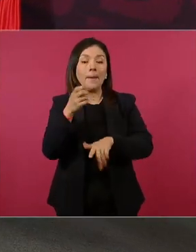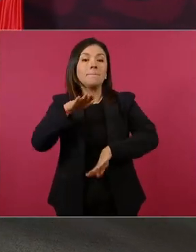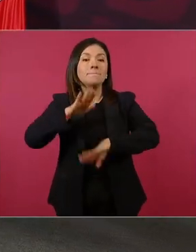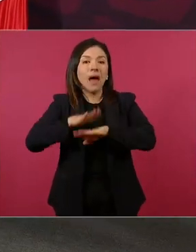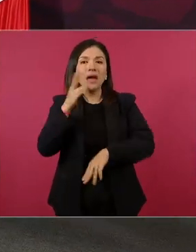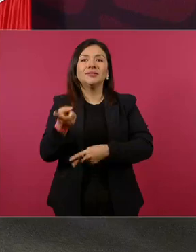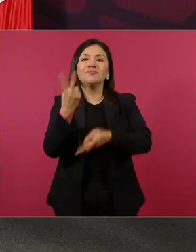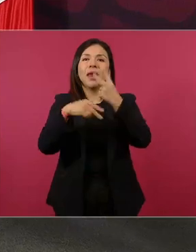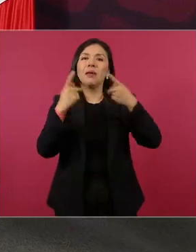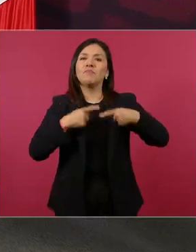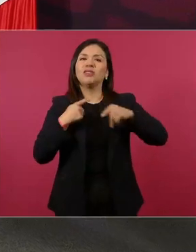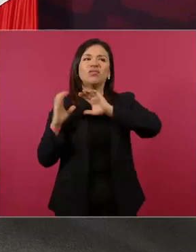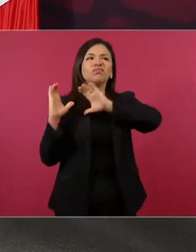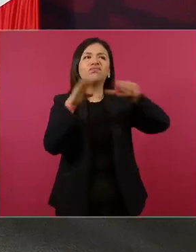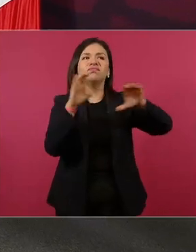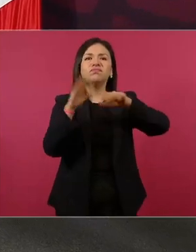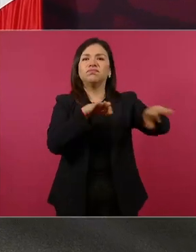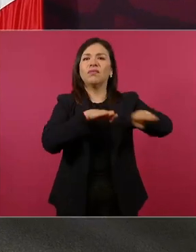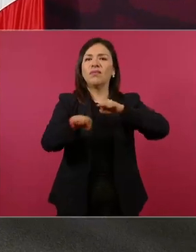creando empleos.